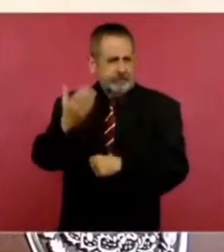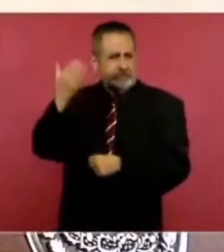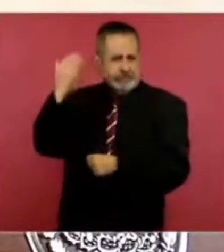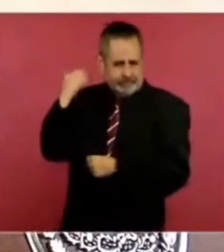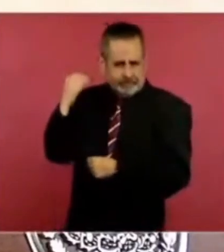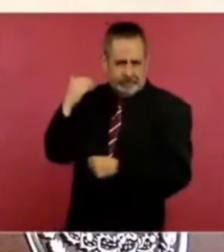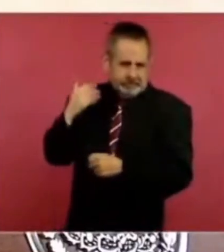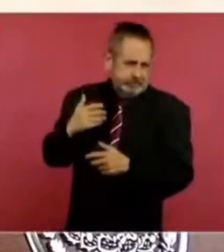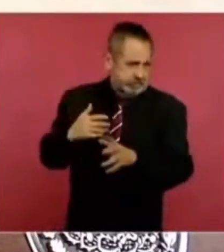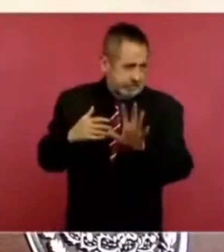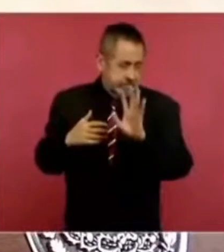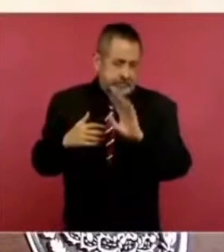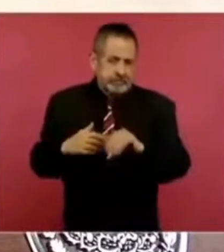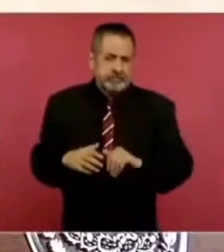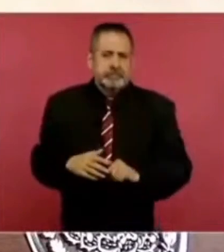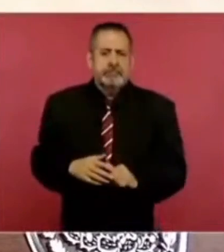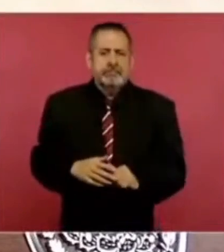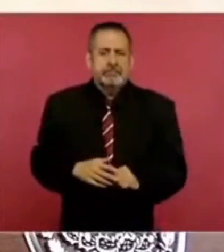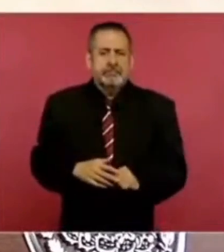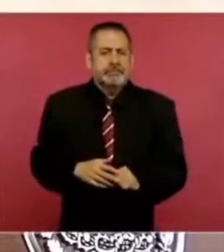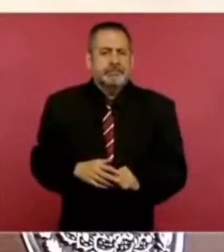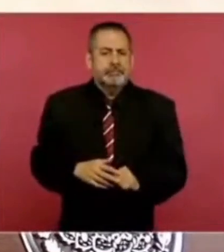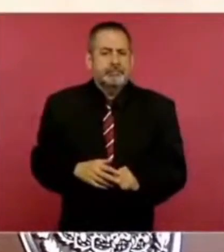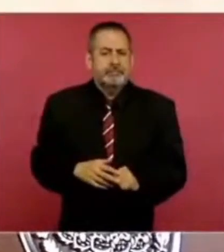y ya